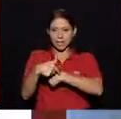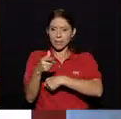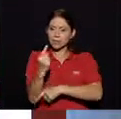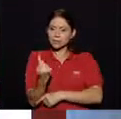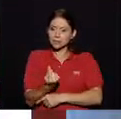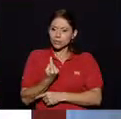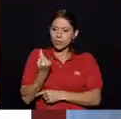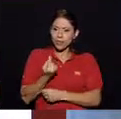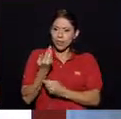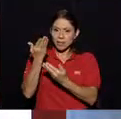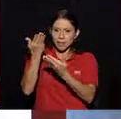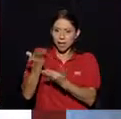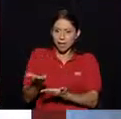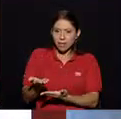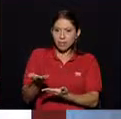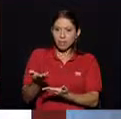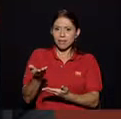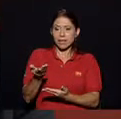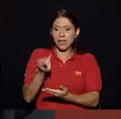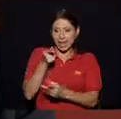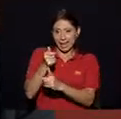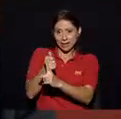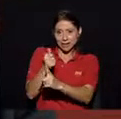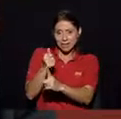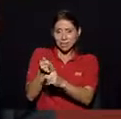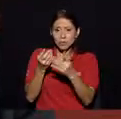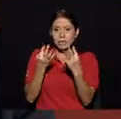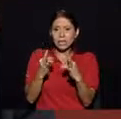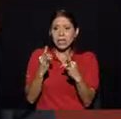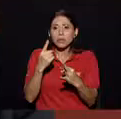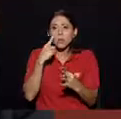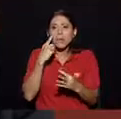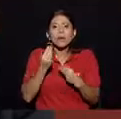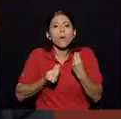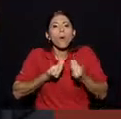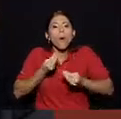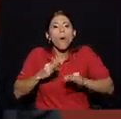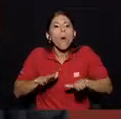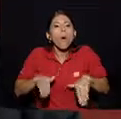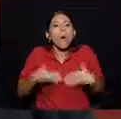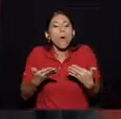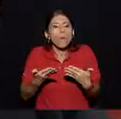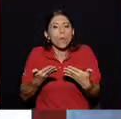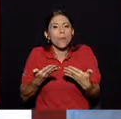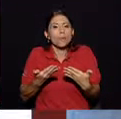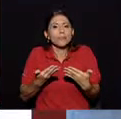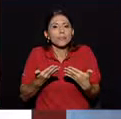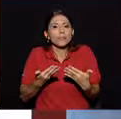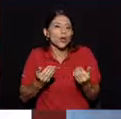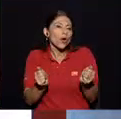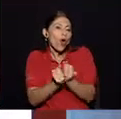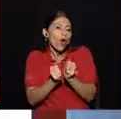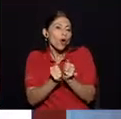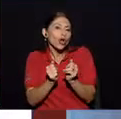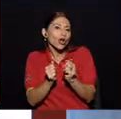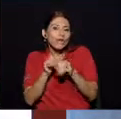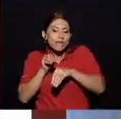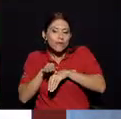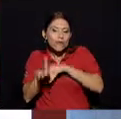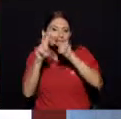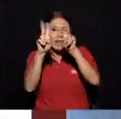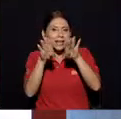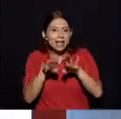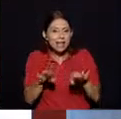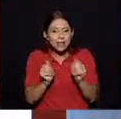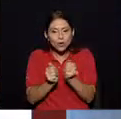o de la adolescente, tratando de ingeniársela él o ella mismo, cómo se construye con la influencia del internet, con la influencia